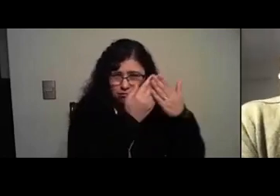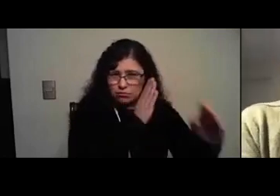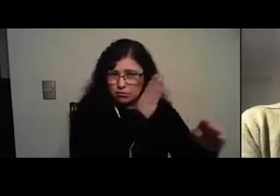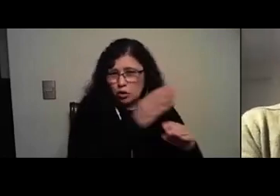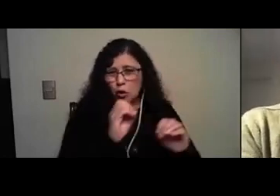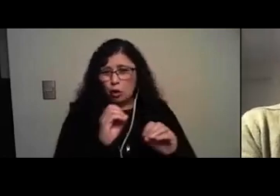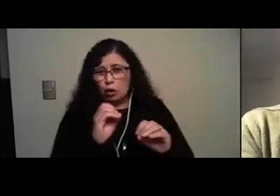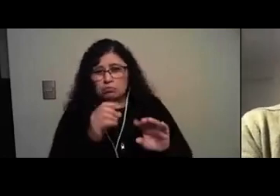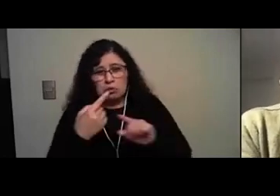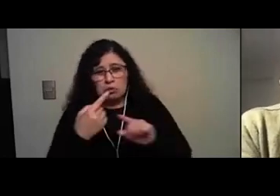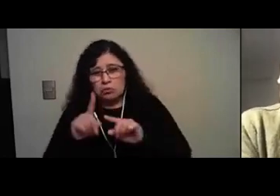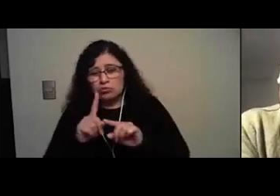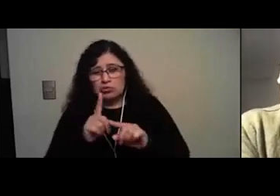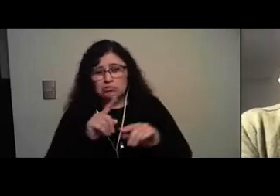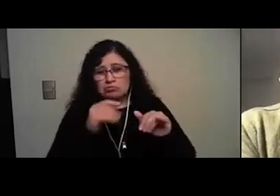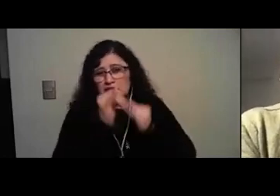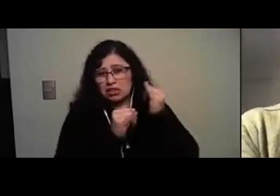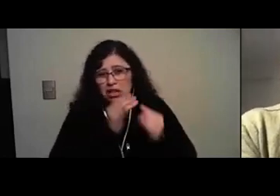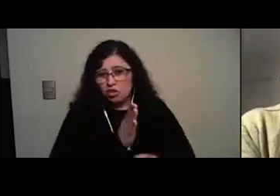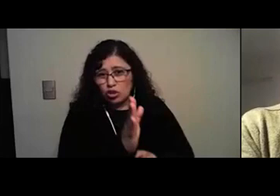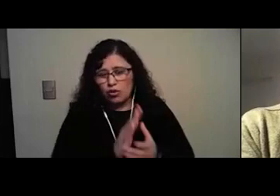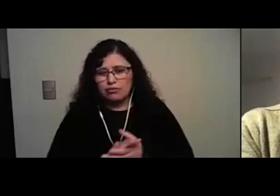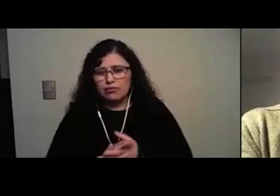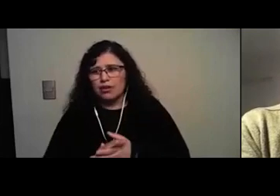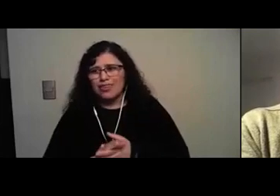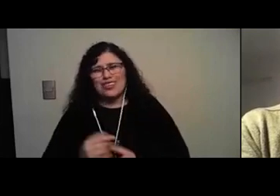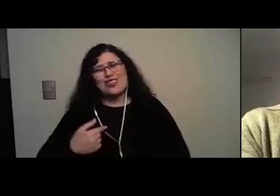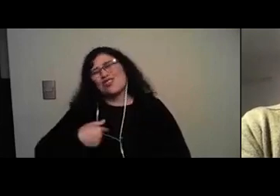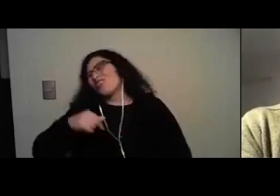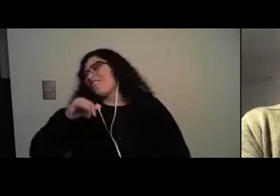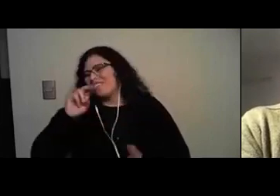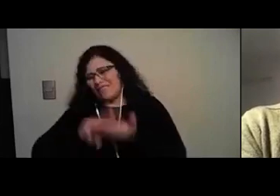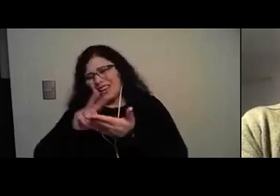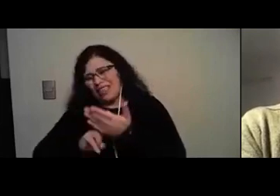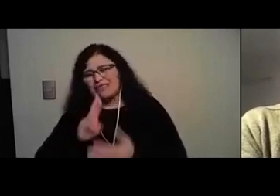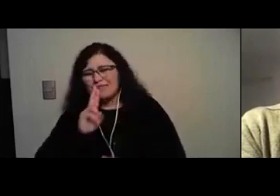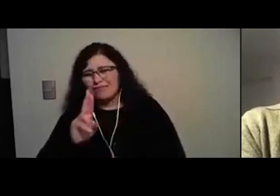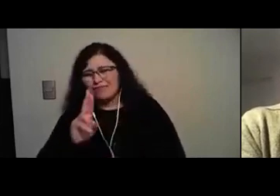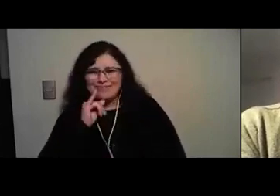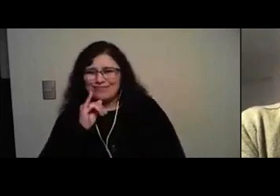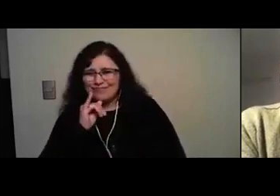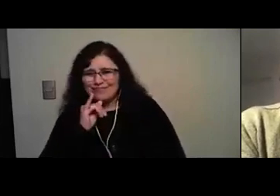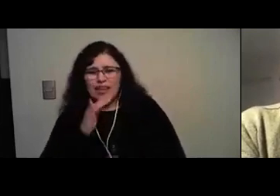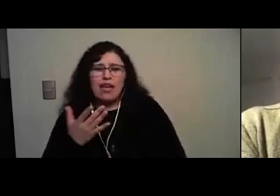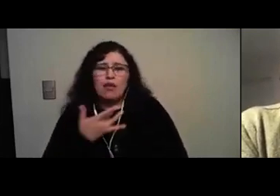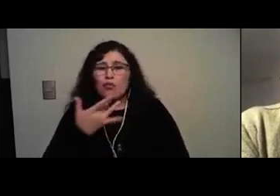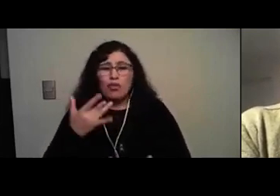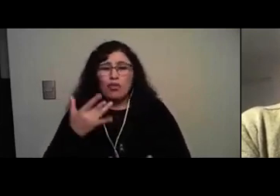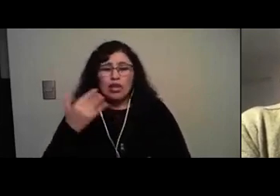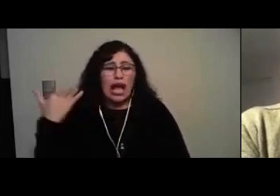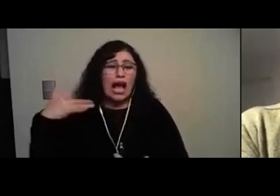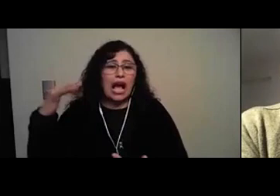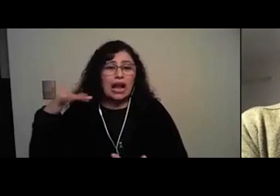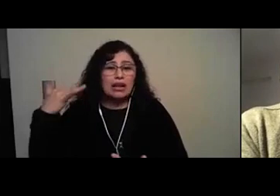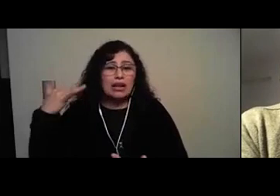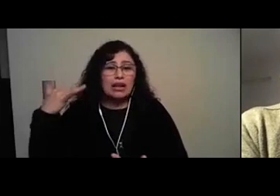Lo desconozco. Es una pregunta que tal vez podrían plantearle a Carmen Gloria, que es la directora. ¿Ya? Ella puede estar un poco más al